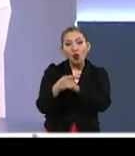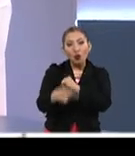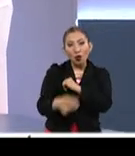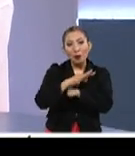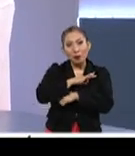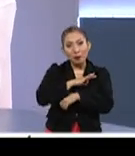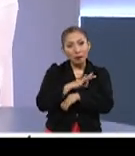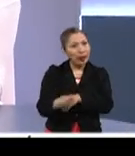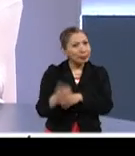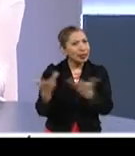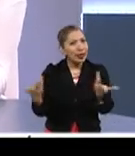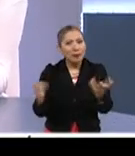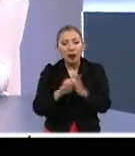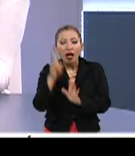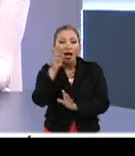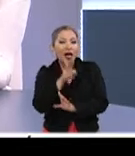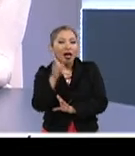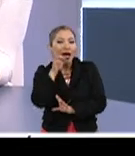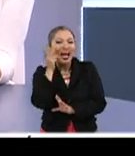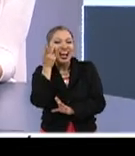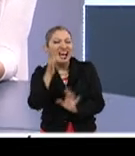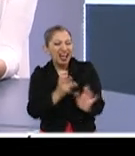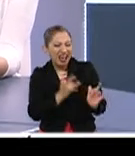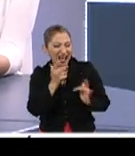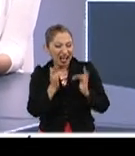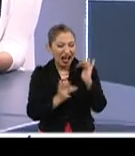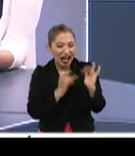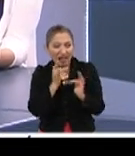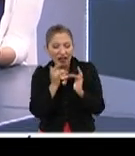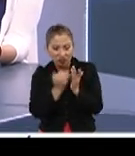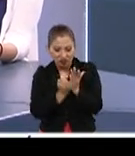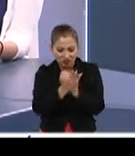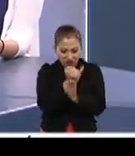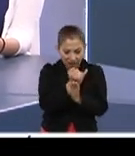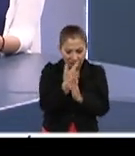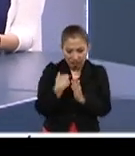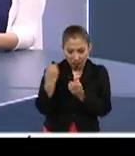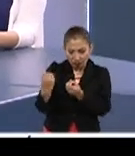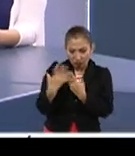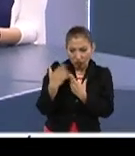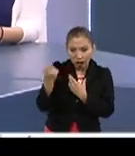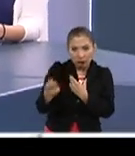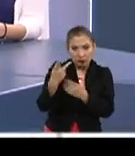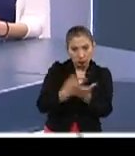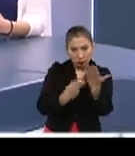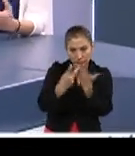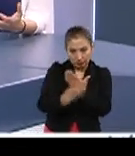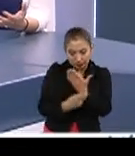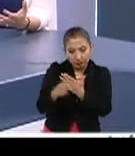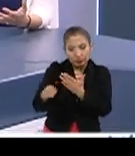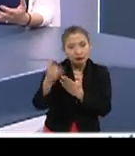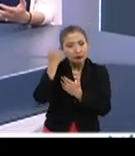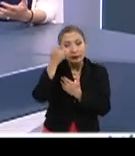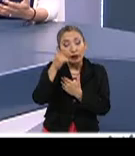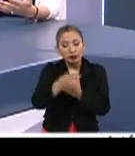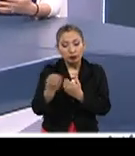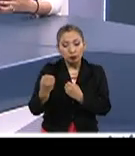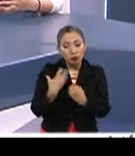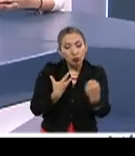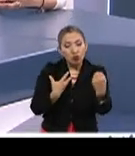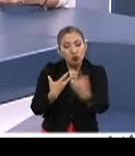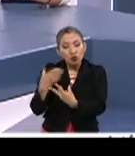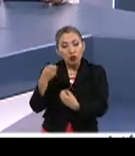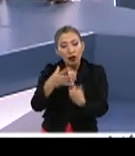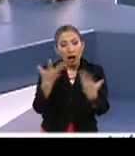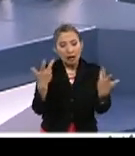ellos van a poder pues probar qué se siente, tomar decisiones y tener una retroalimentación del programa. La idea es que esta retroalimentación los